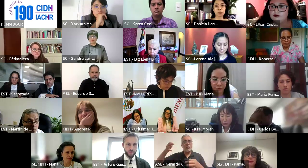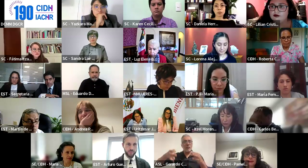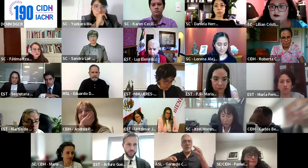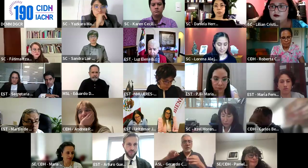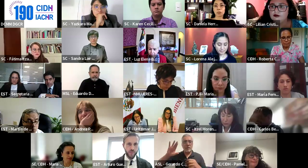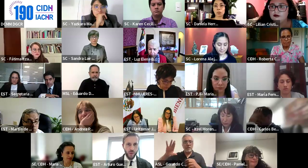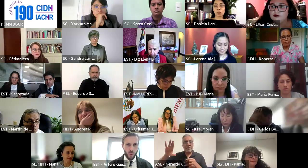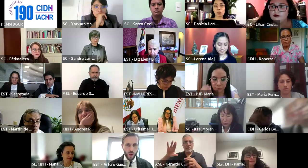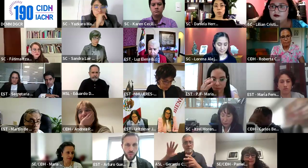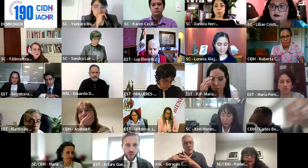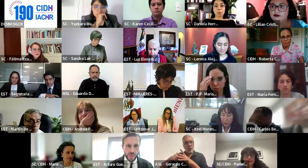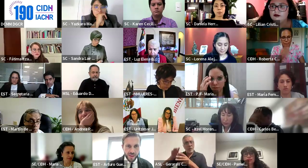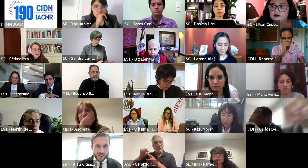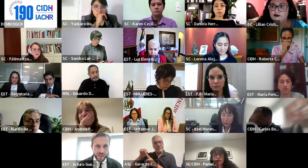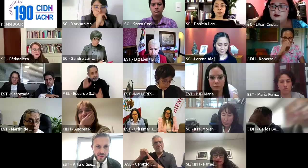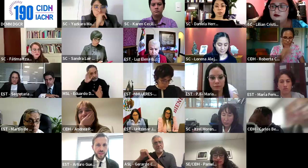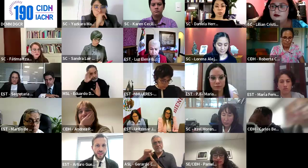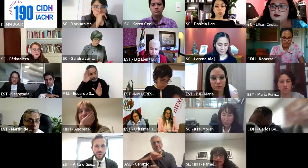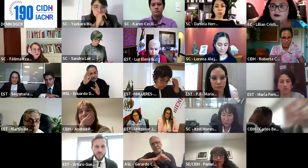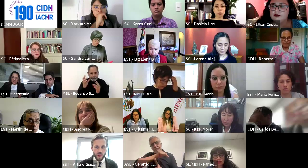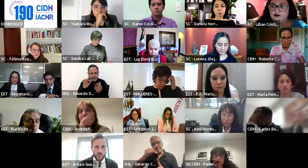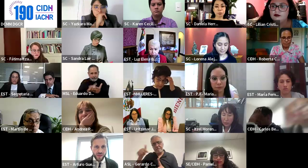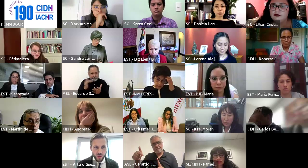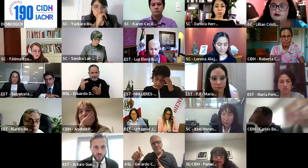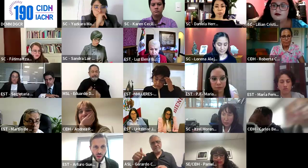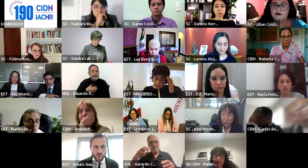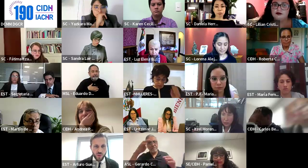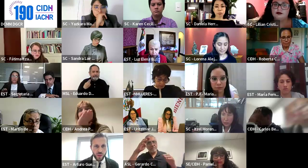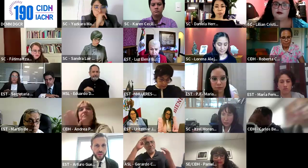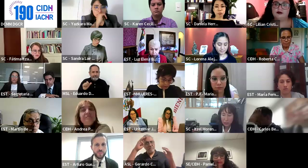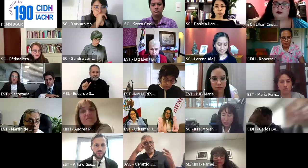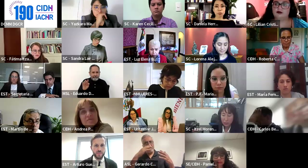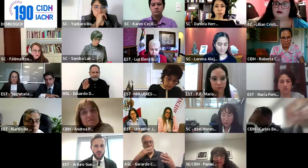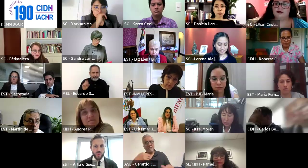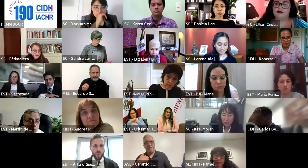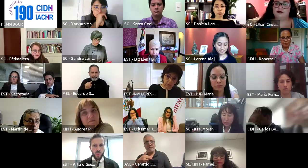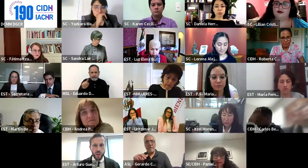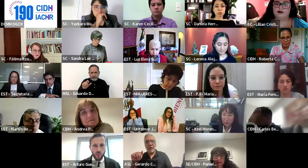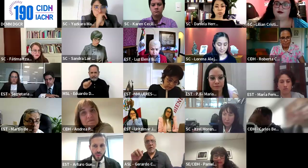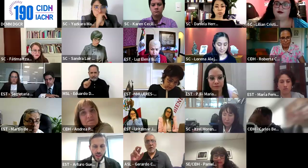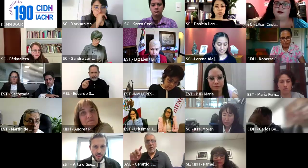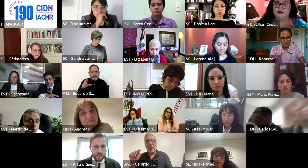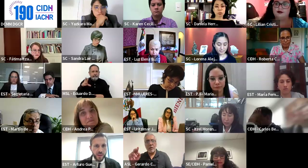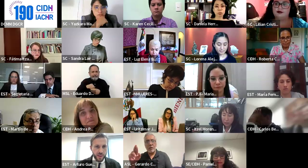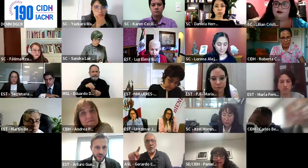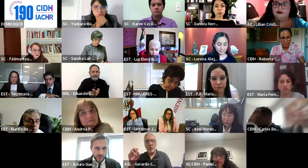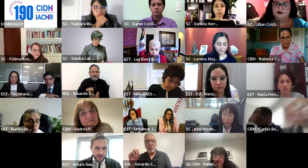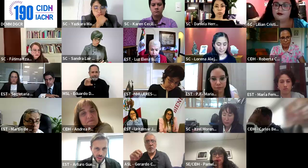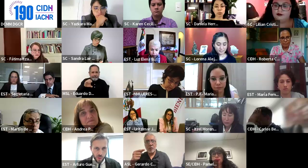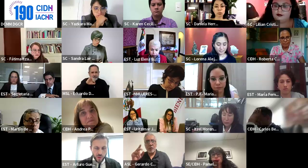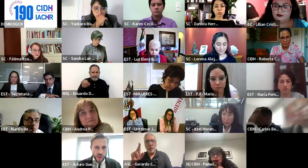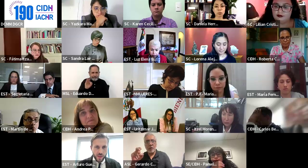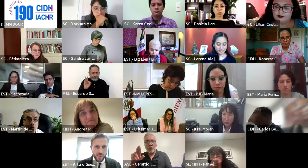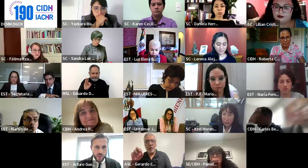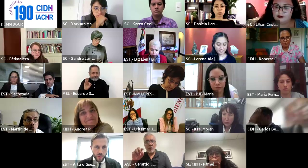Hola, muchísimas gracias. Mi nombre es Arturo Guerrero Zazueta, del Consejo de la Judicatura Federal,